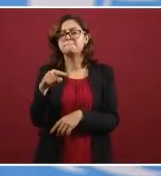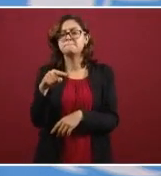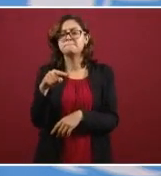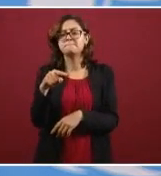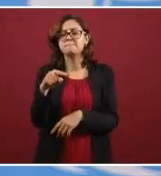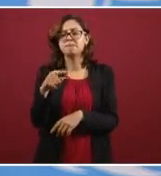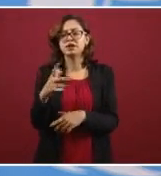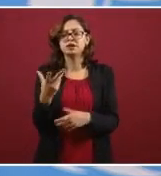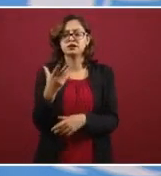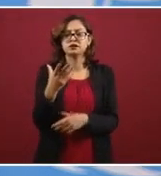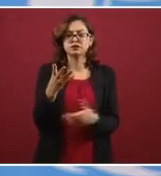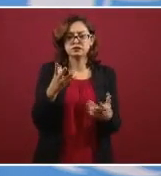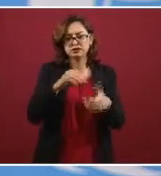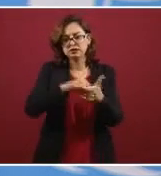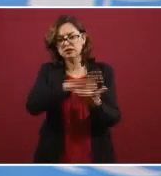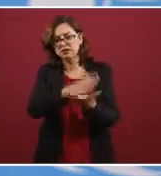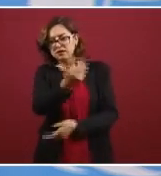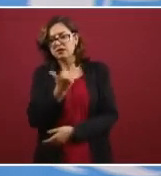con agua